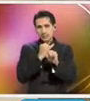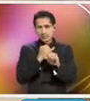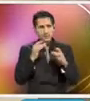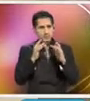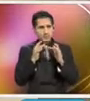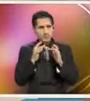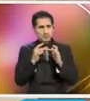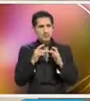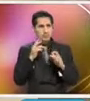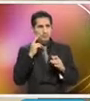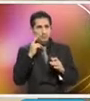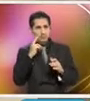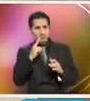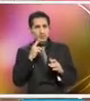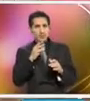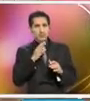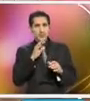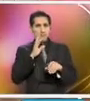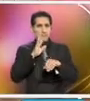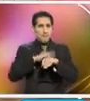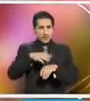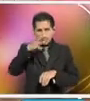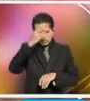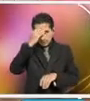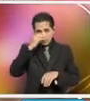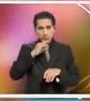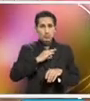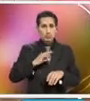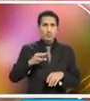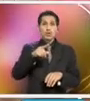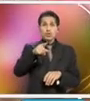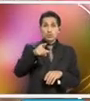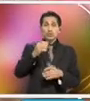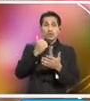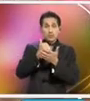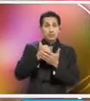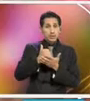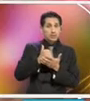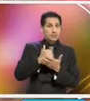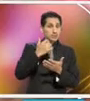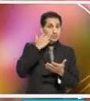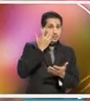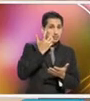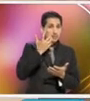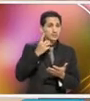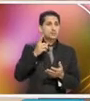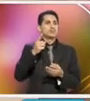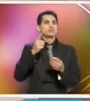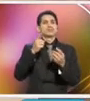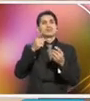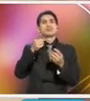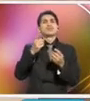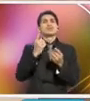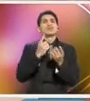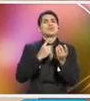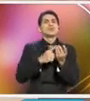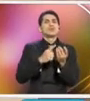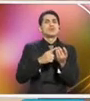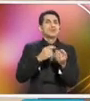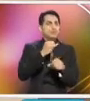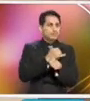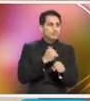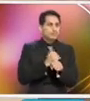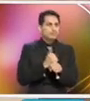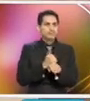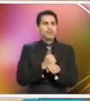está metida en el problema, que no tiene una necesidad de ese tipo, pero que puede ayudar, también somos un puente, somos una organización